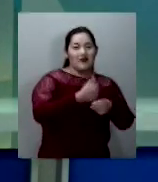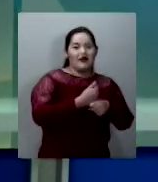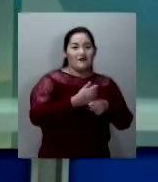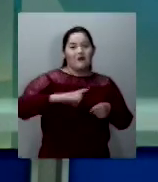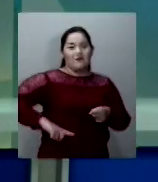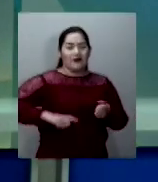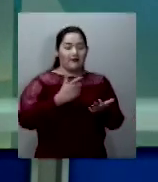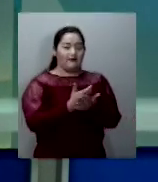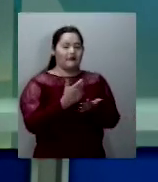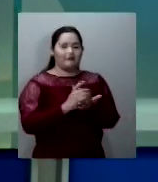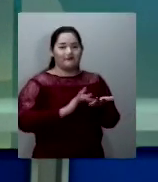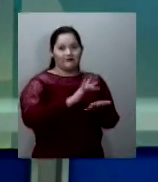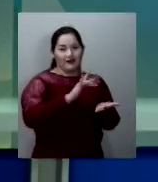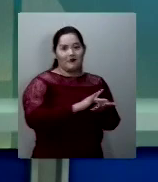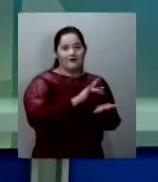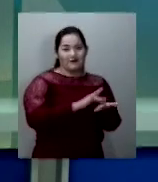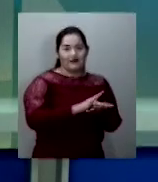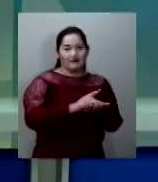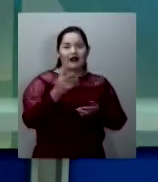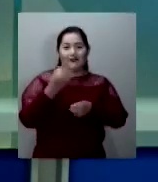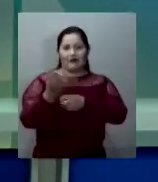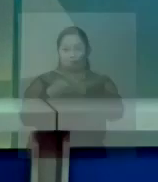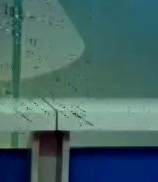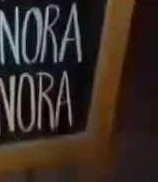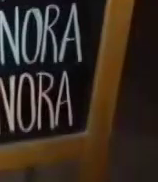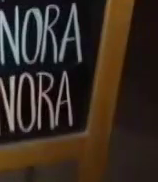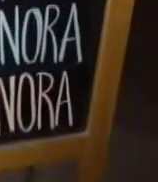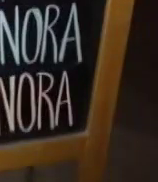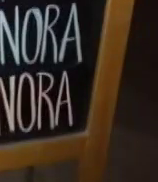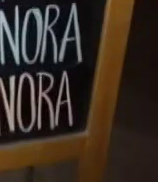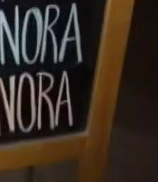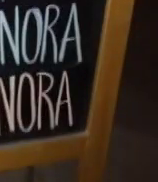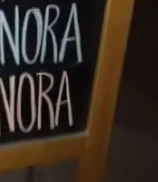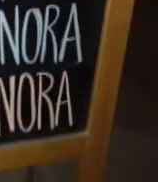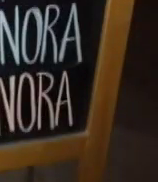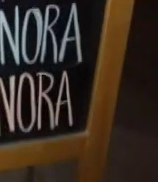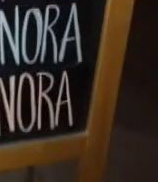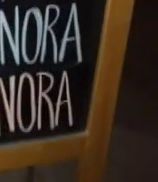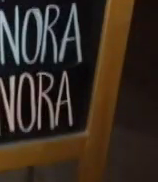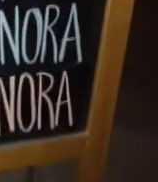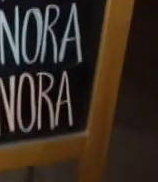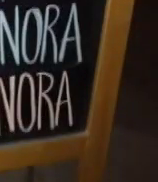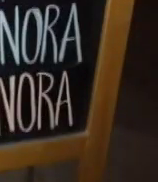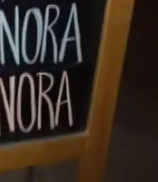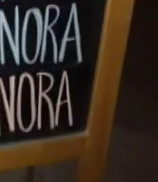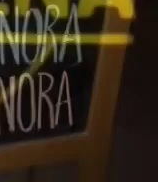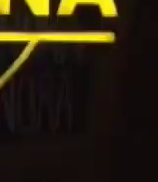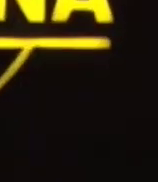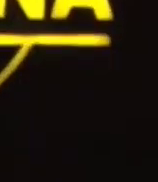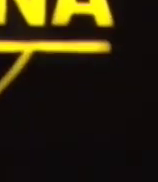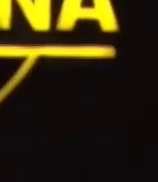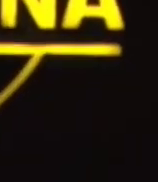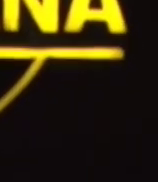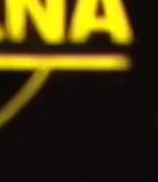económico a partir del 2018. Detalles al volver. Todo un éxito fue la primer noche de cata de Bacanora realizada